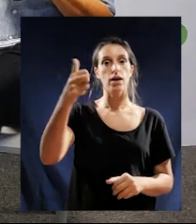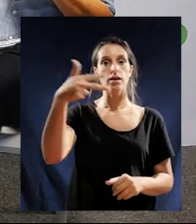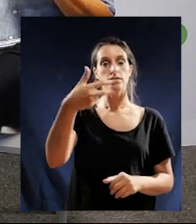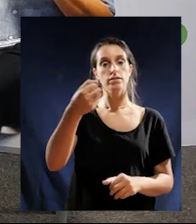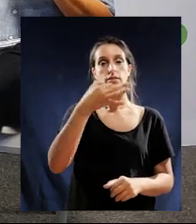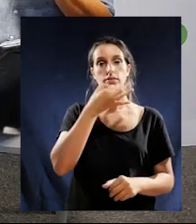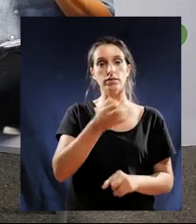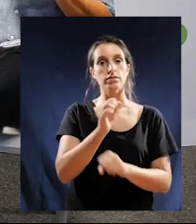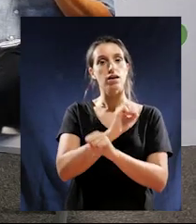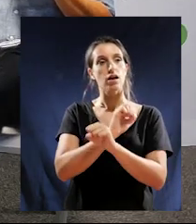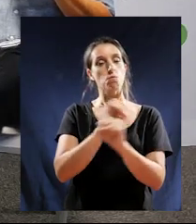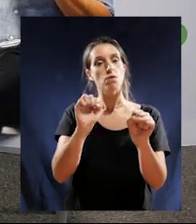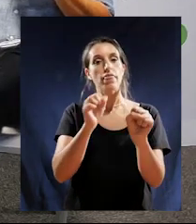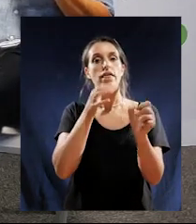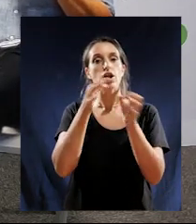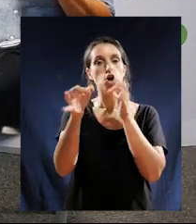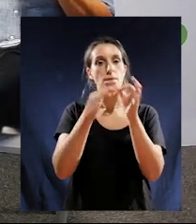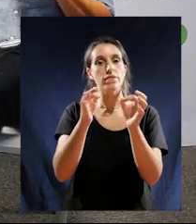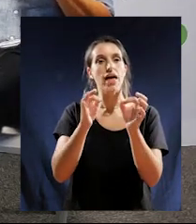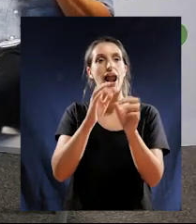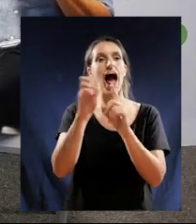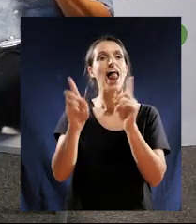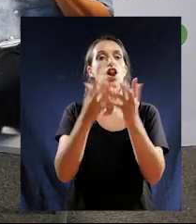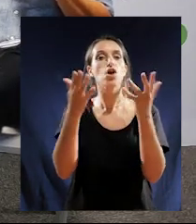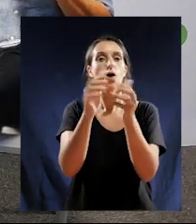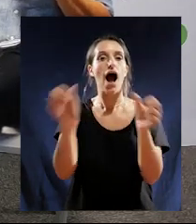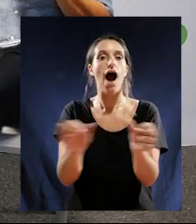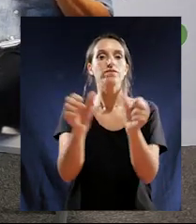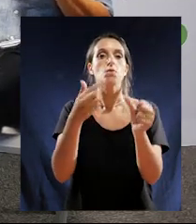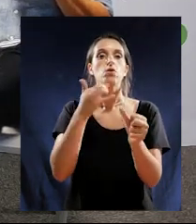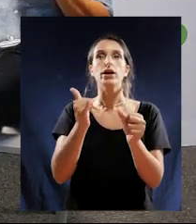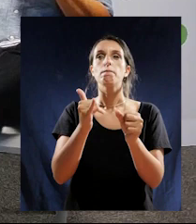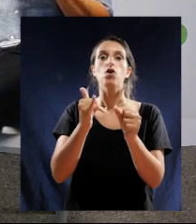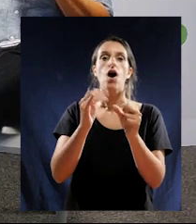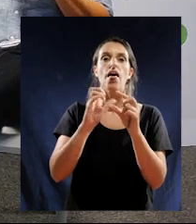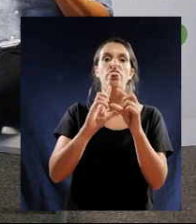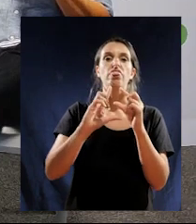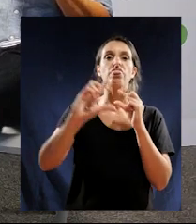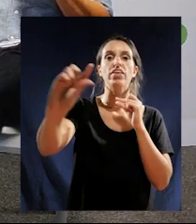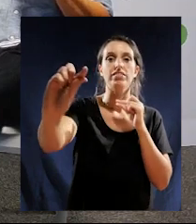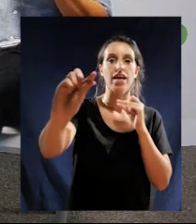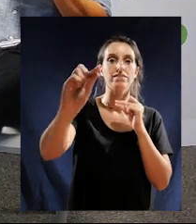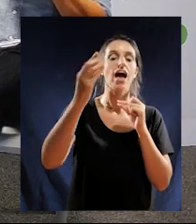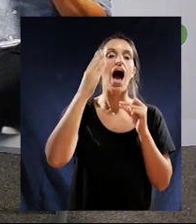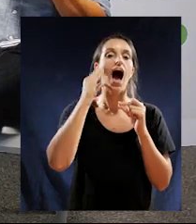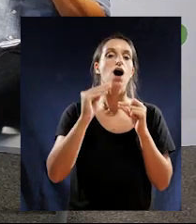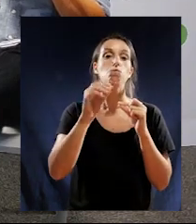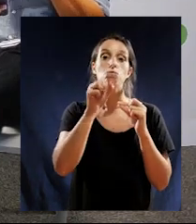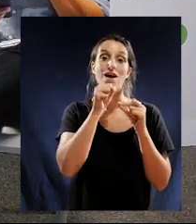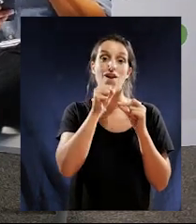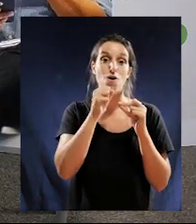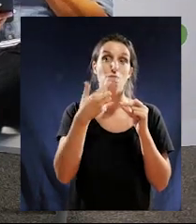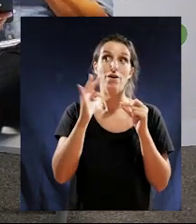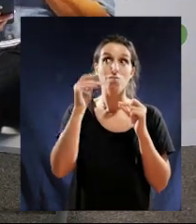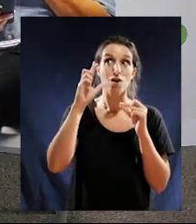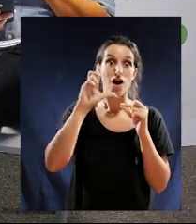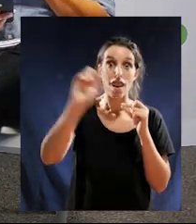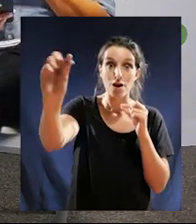y no puede recordar alguna acción para apoyar en la distancia a los mayores